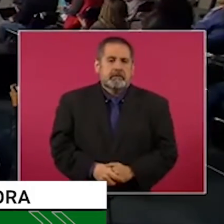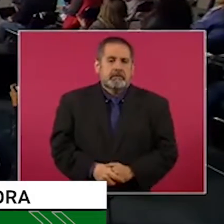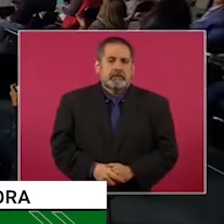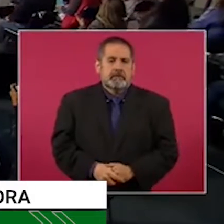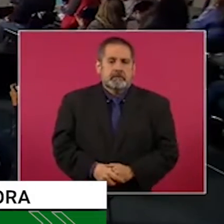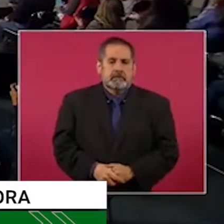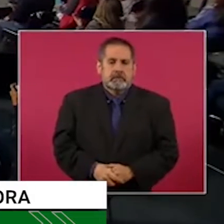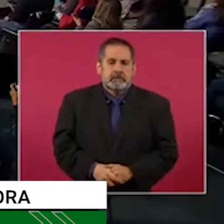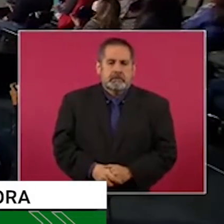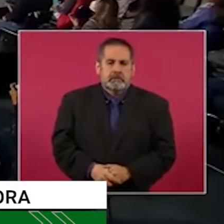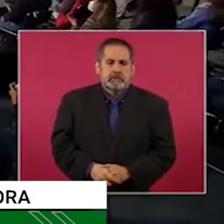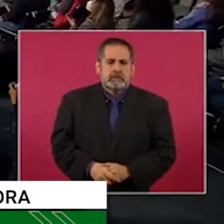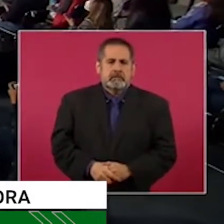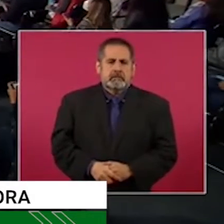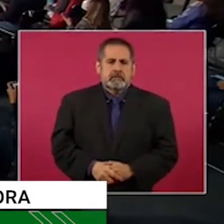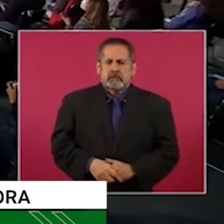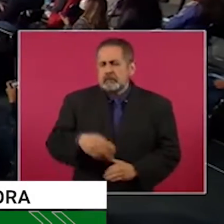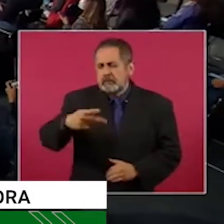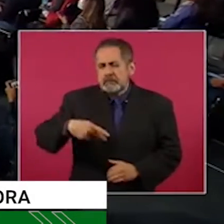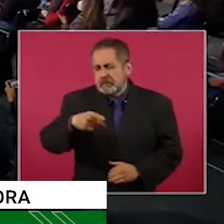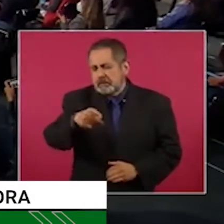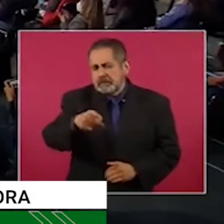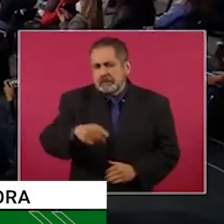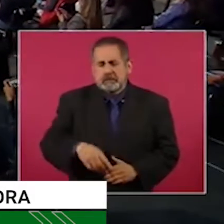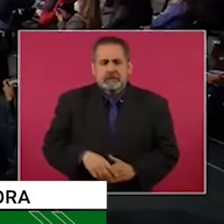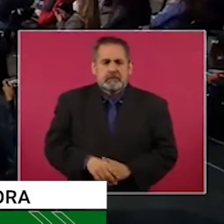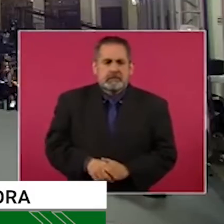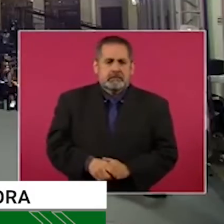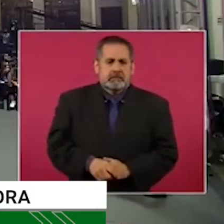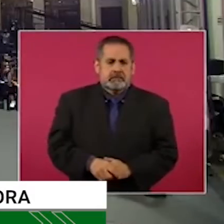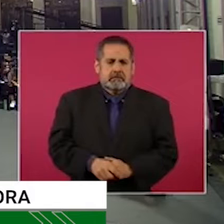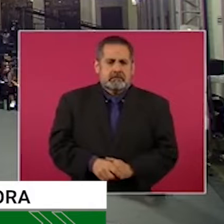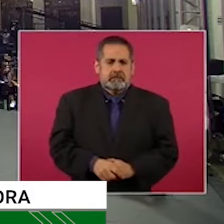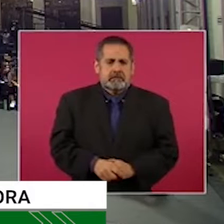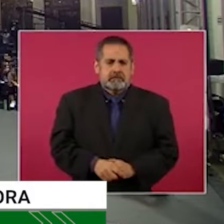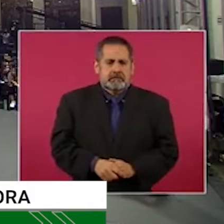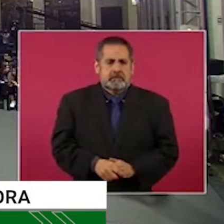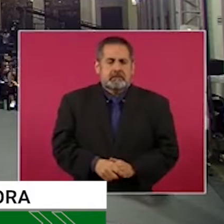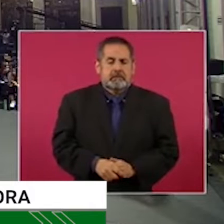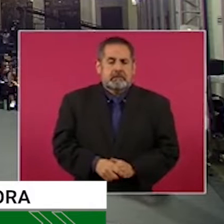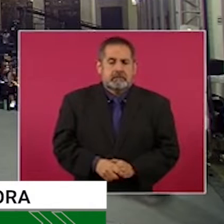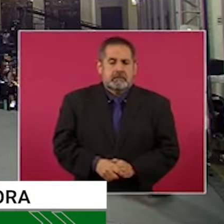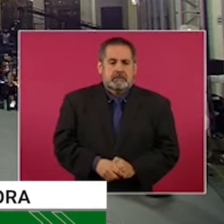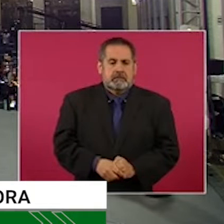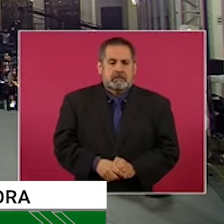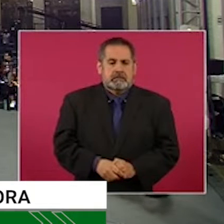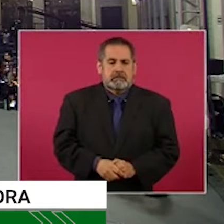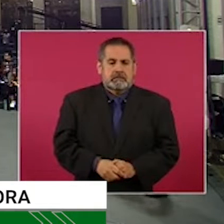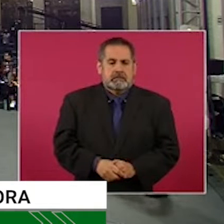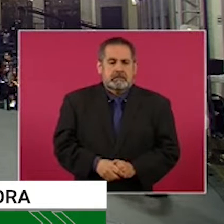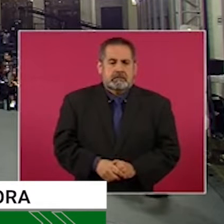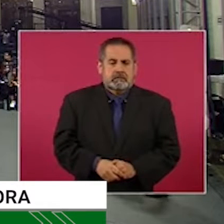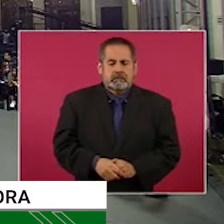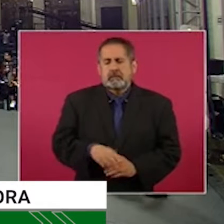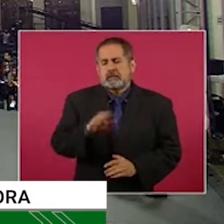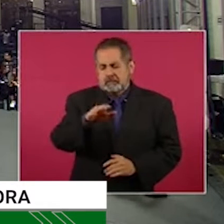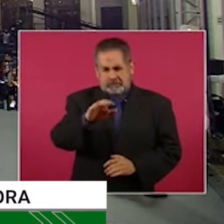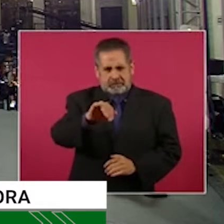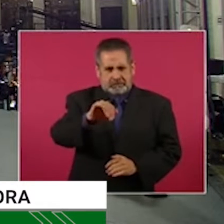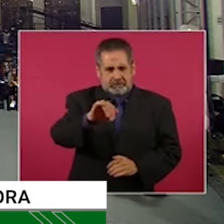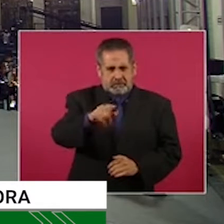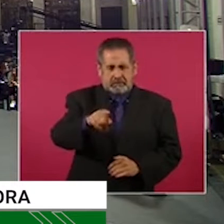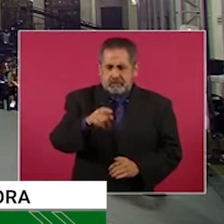de Raquel Buenrostro a la Secretaría de Economía, el presidente confirmó la salida de Luz María de la Mora Sánchez, subsecretaria de